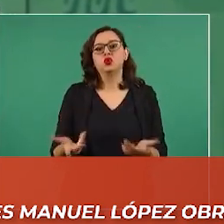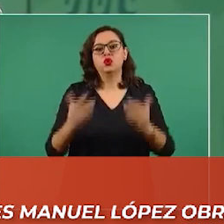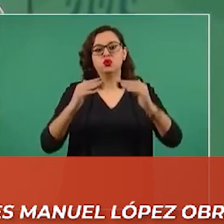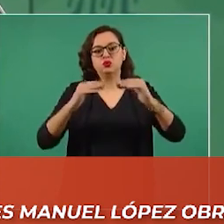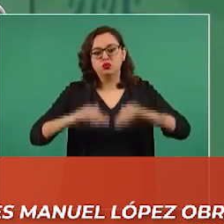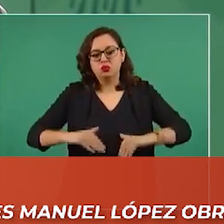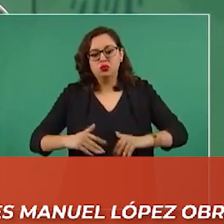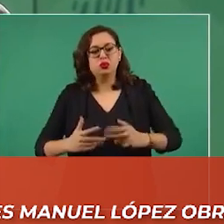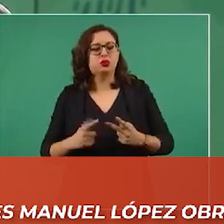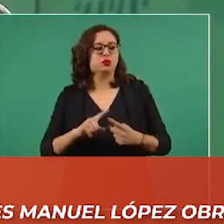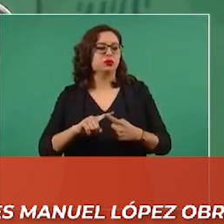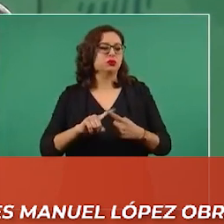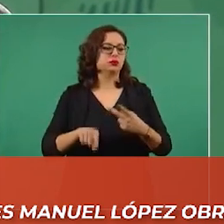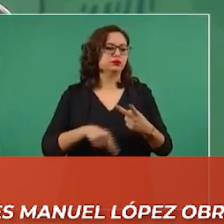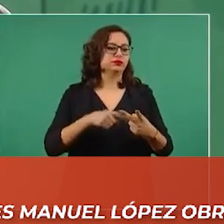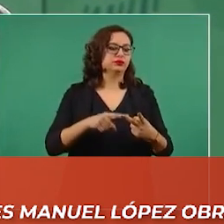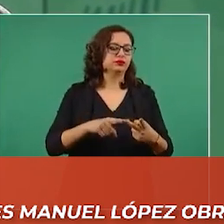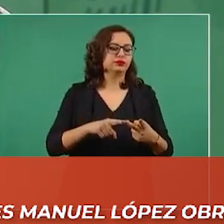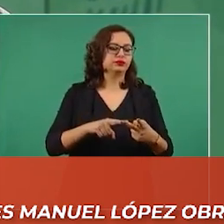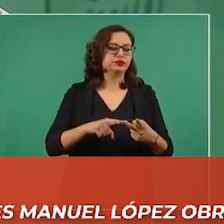dejando sin apoyo